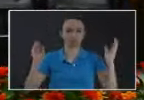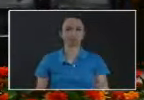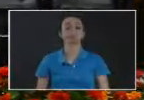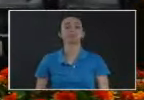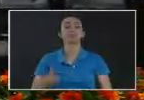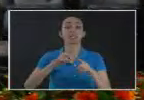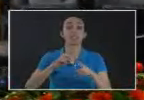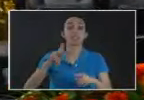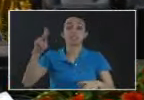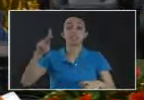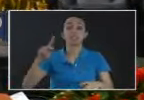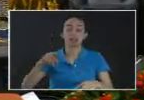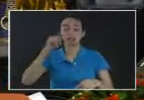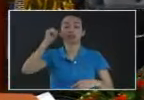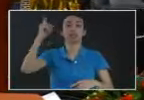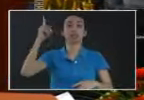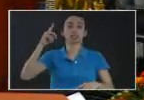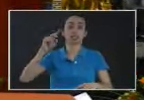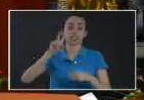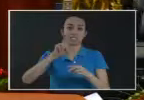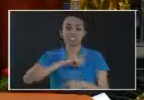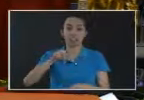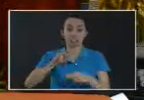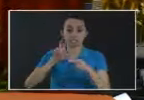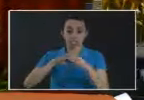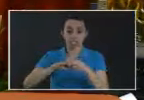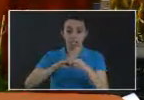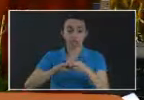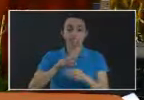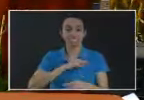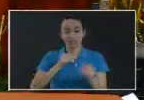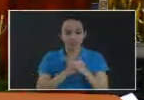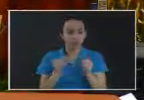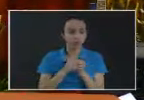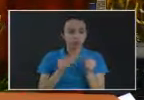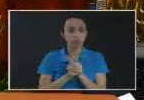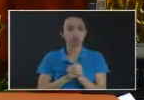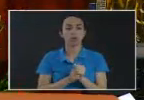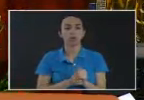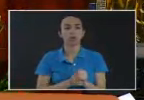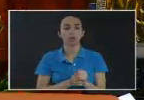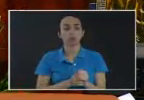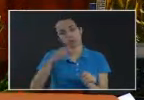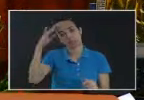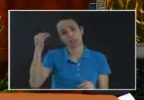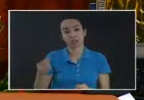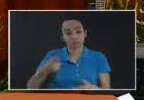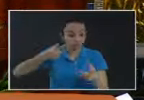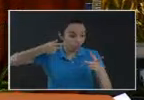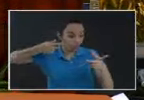Cuando en eso pegó un brinco, estaba sentado, creía que no, pues estaba nervioso, que te pongan una escuadra en la